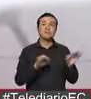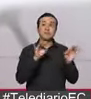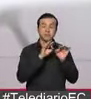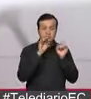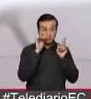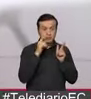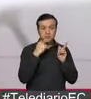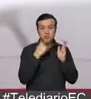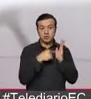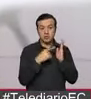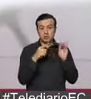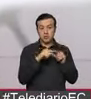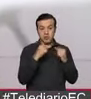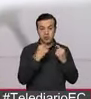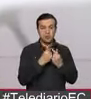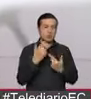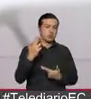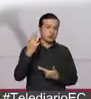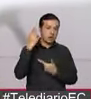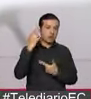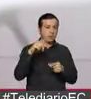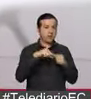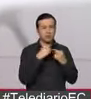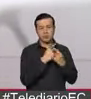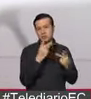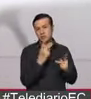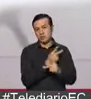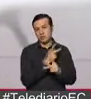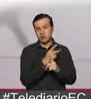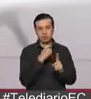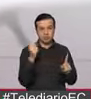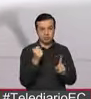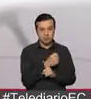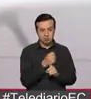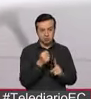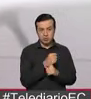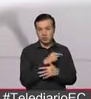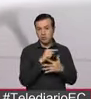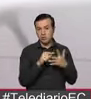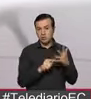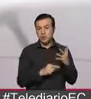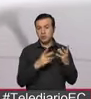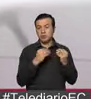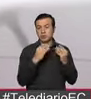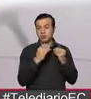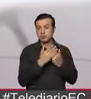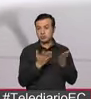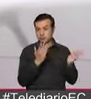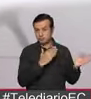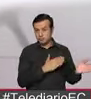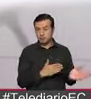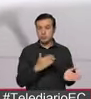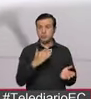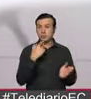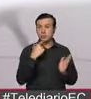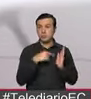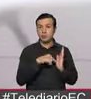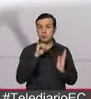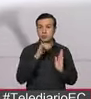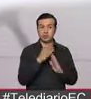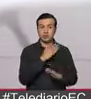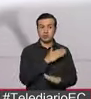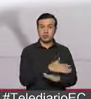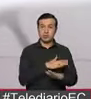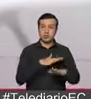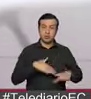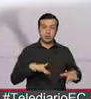ya de grupos armados de bandas criminales violentas agresivas irracionales como lo que vivimos el día sábado lastimosamente